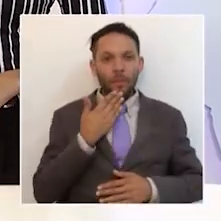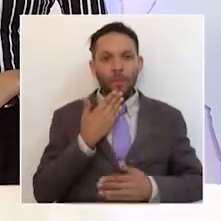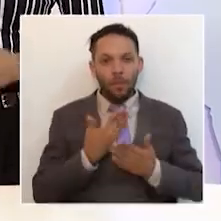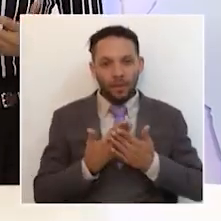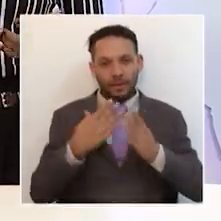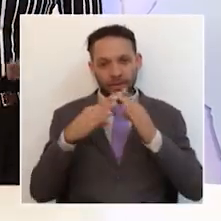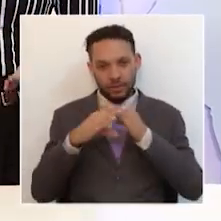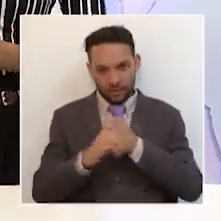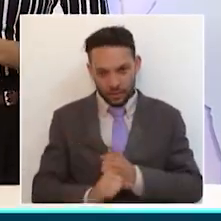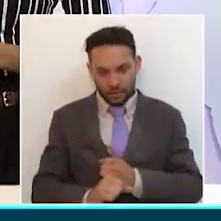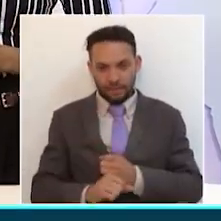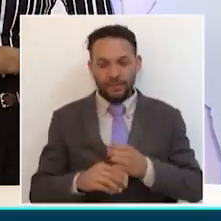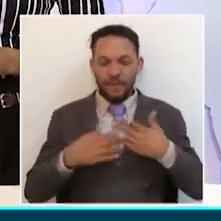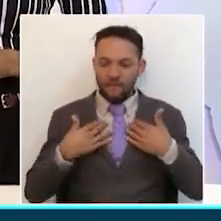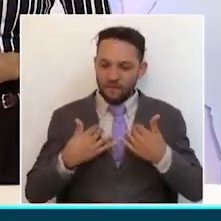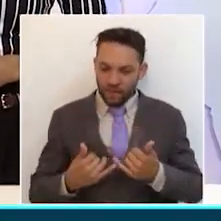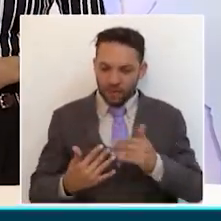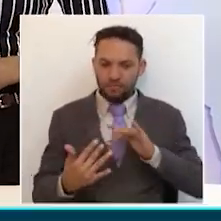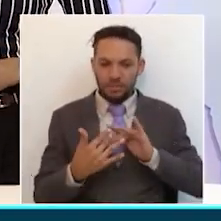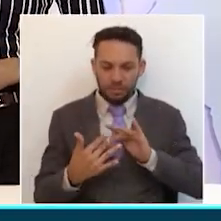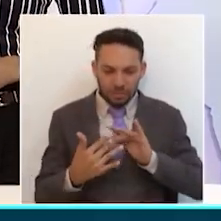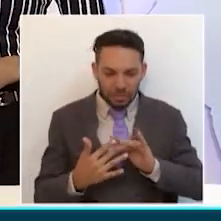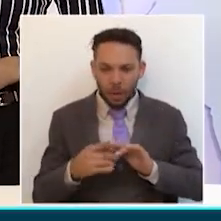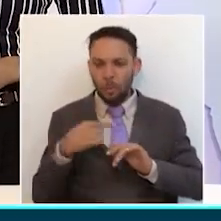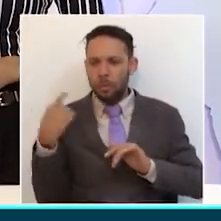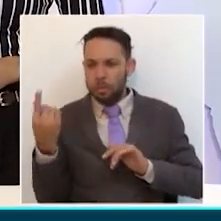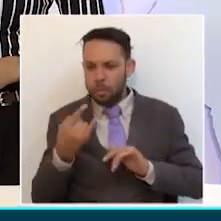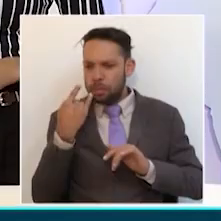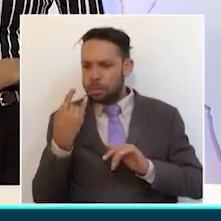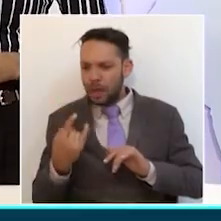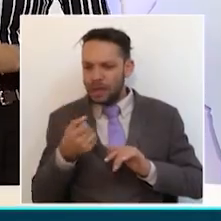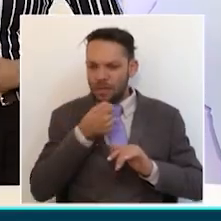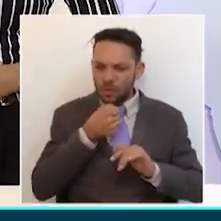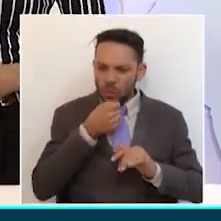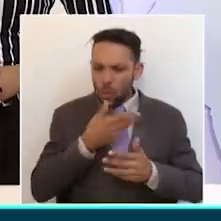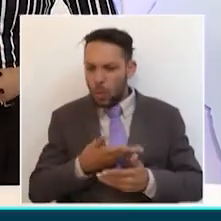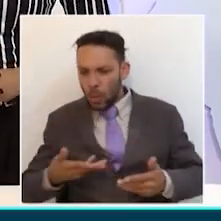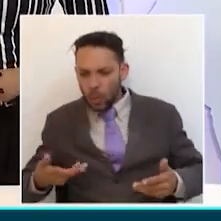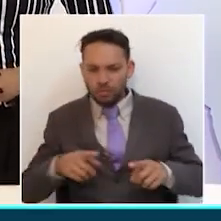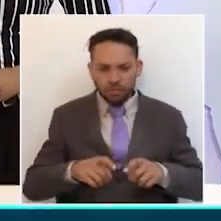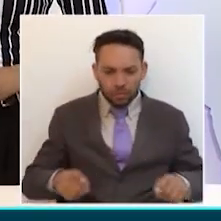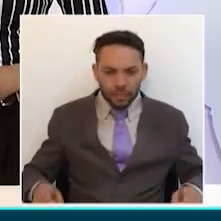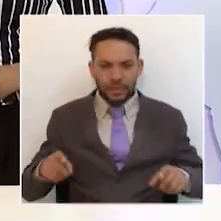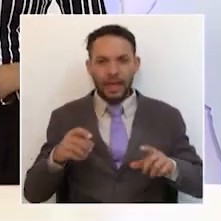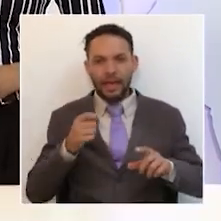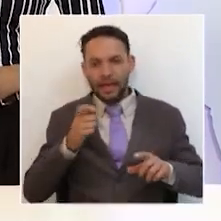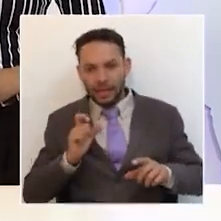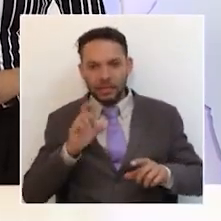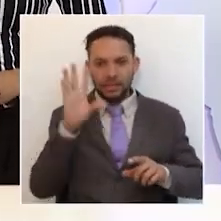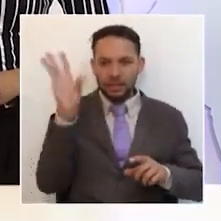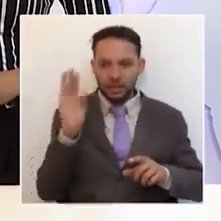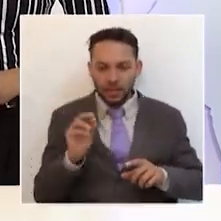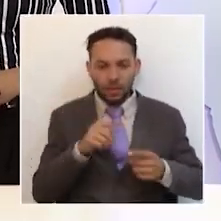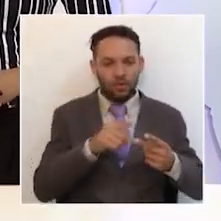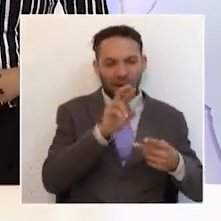bueno que ustedes finalicen este día con nosotros, bien enterados de todo lo que sucedió en el Triángulo del Café, lo más destacado en Caldas, Quindío y Risaralda. Los